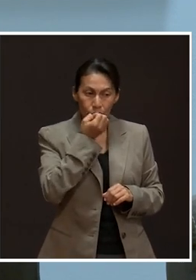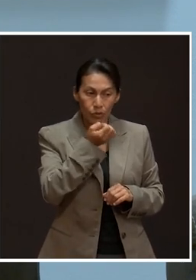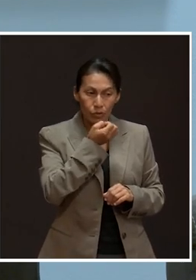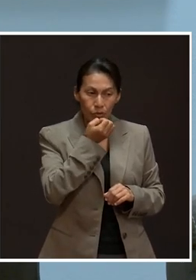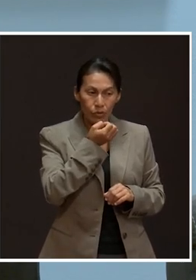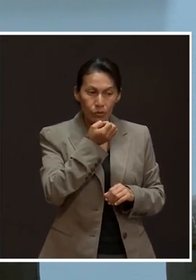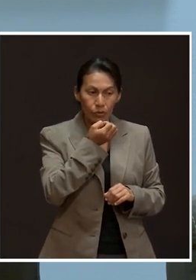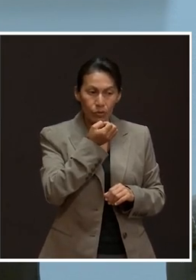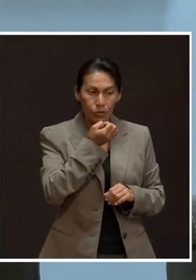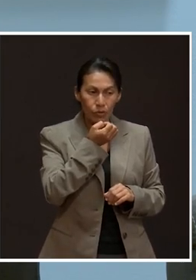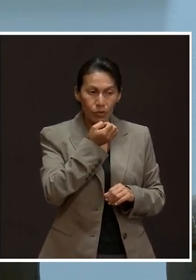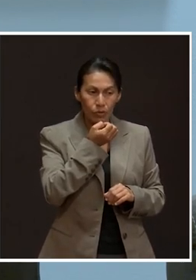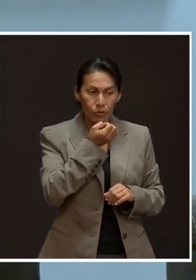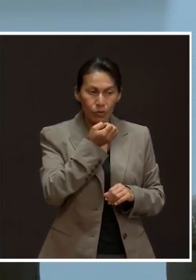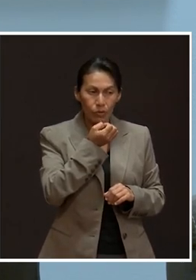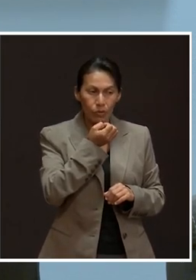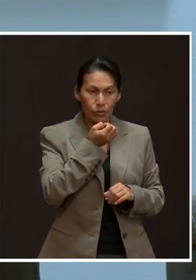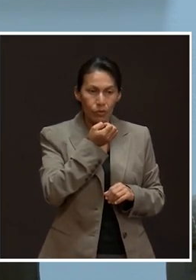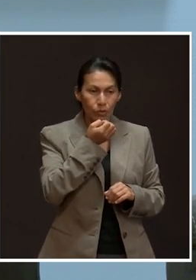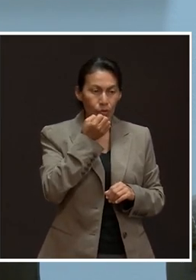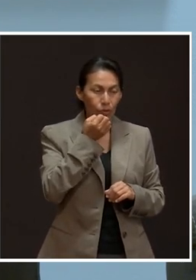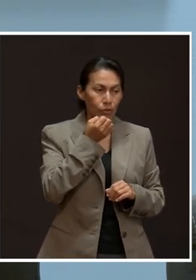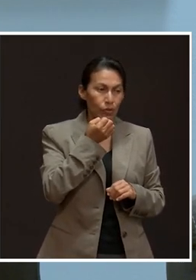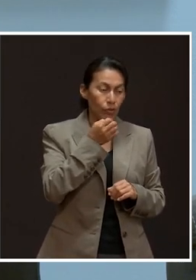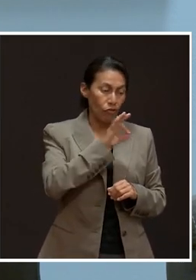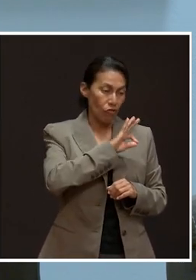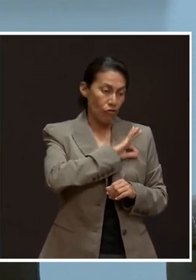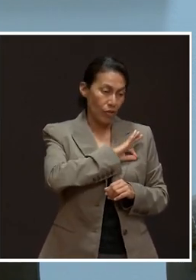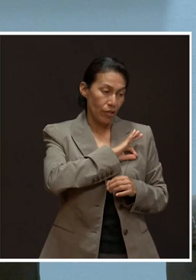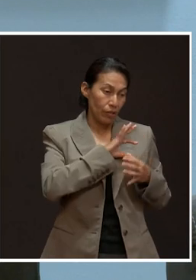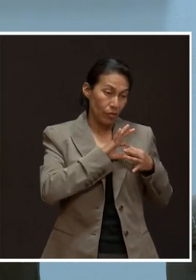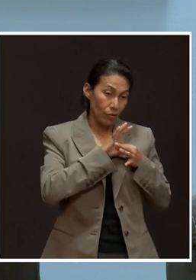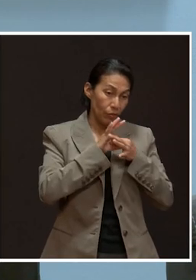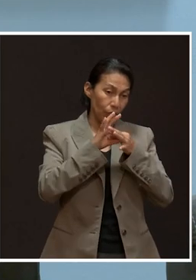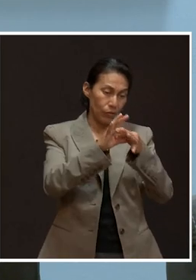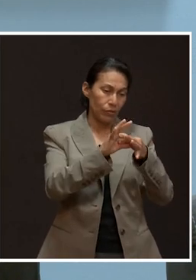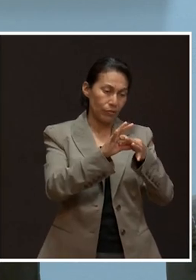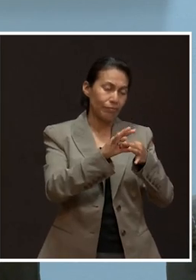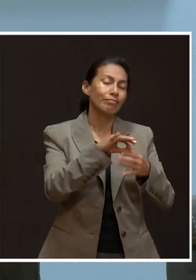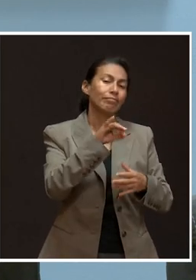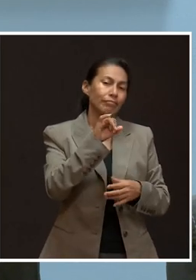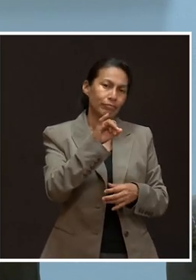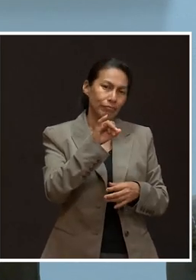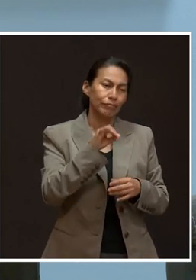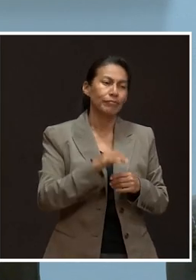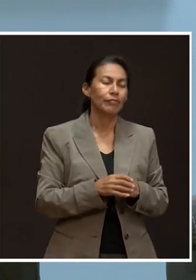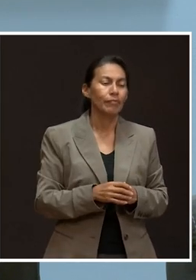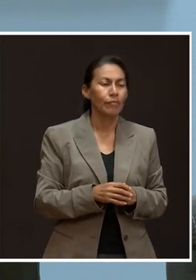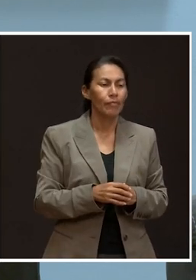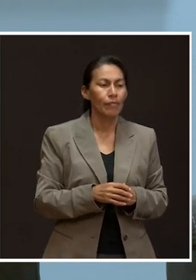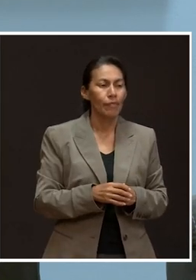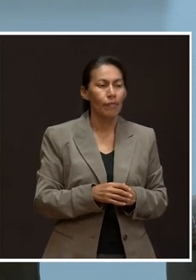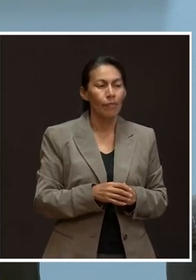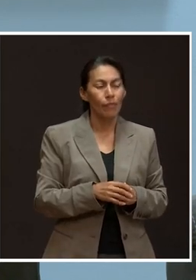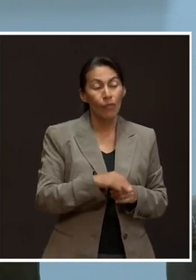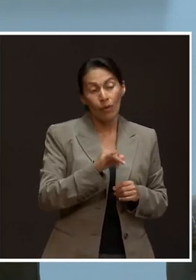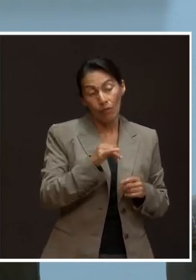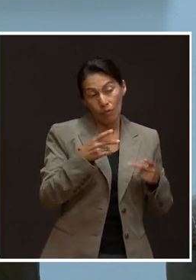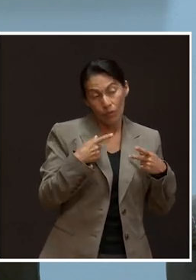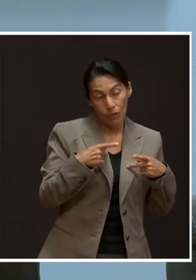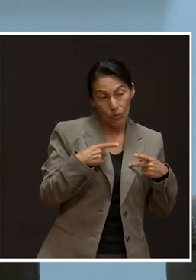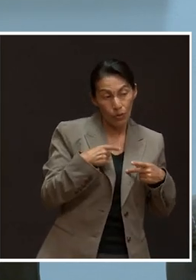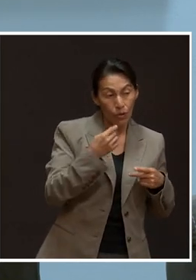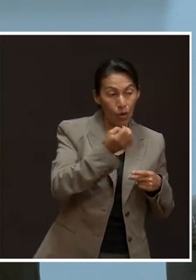acompañada de una acción de fe. De otra manera, si una